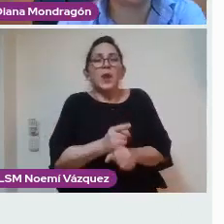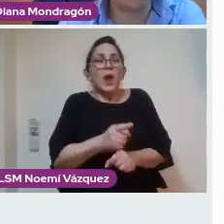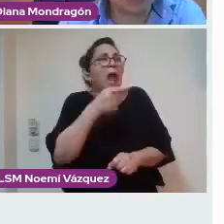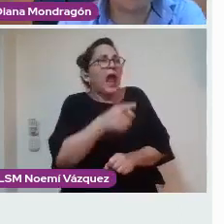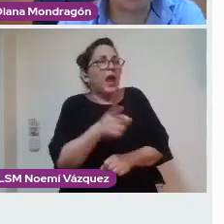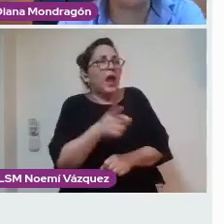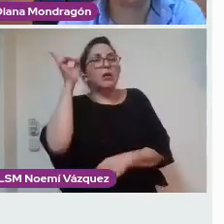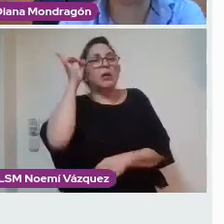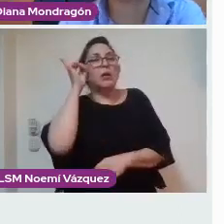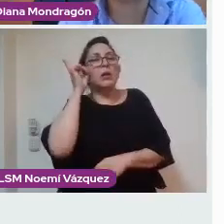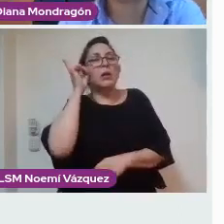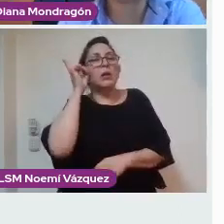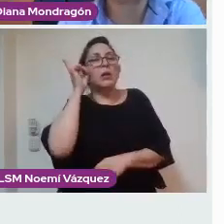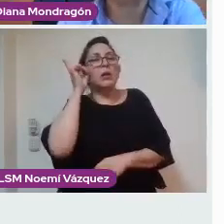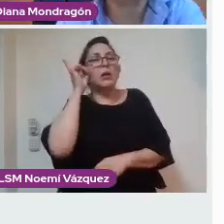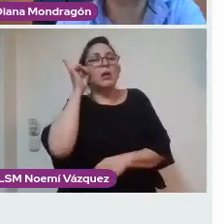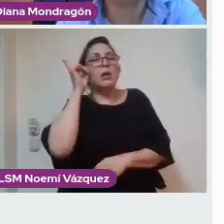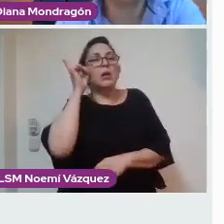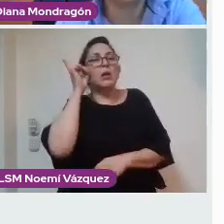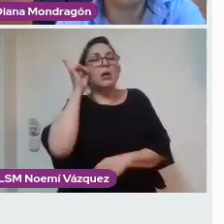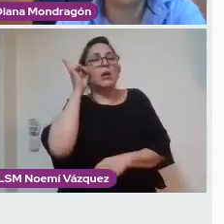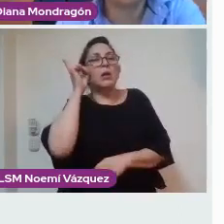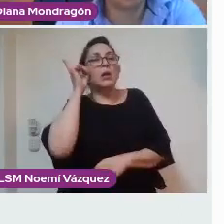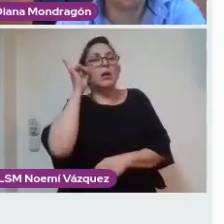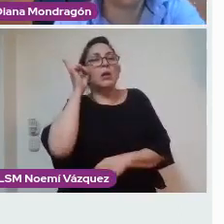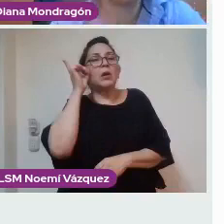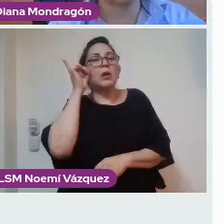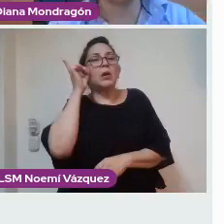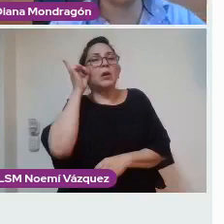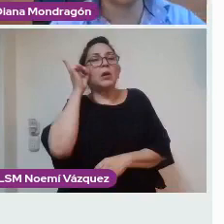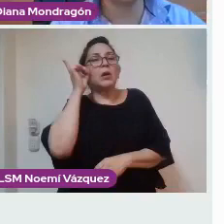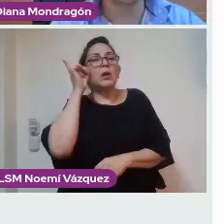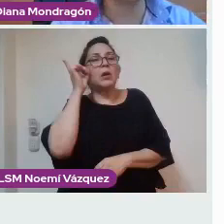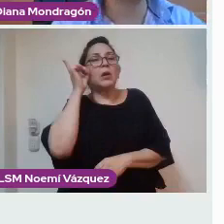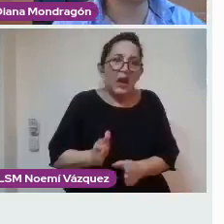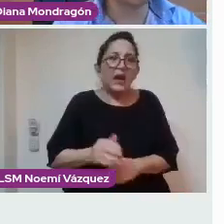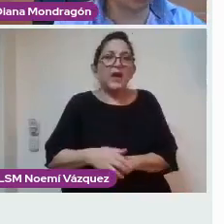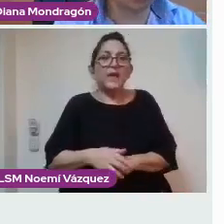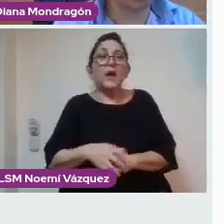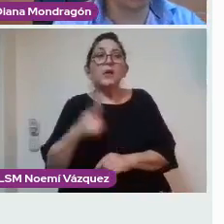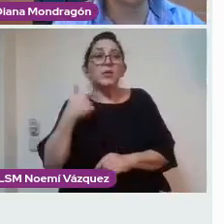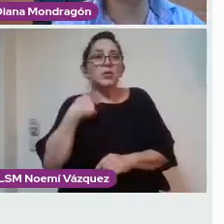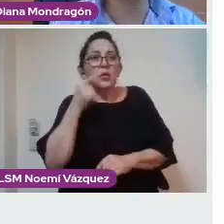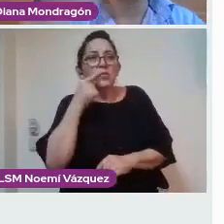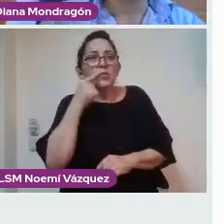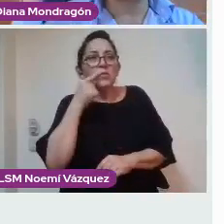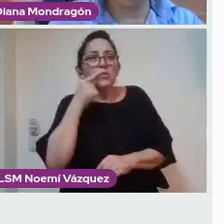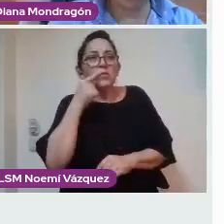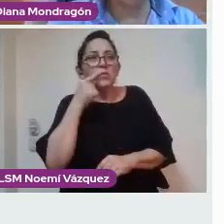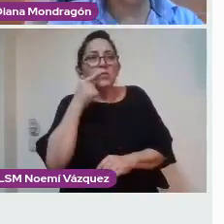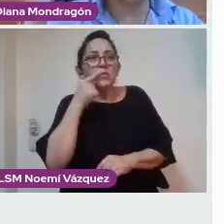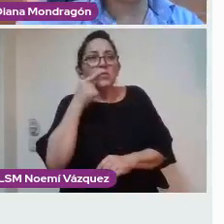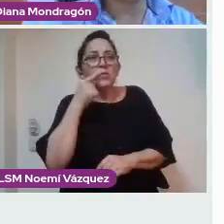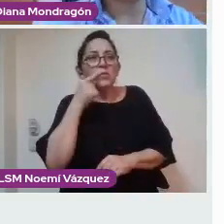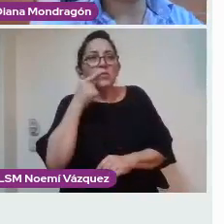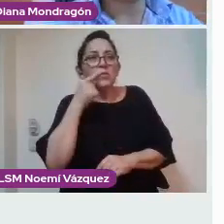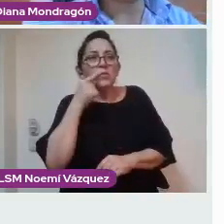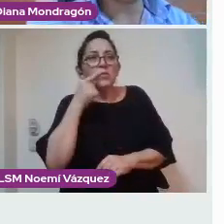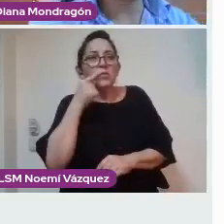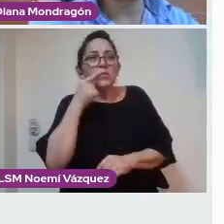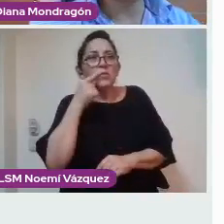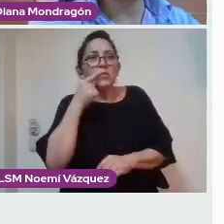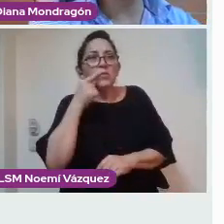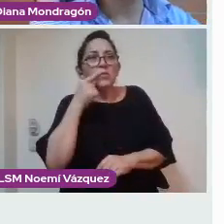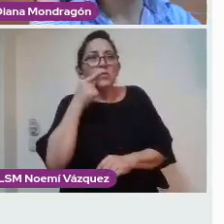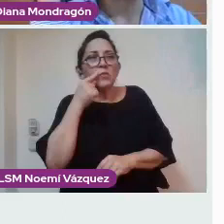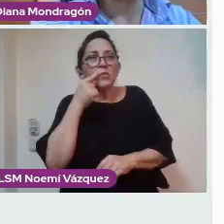tienen menos hambre, nosotros podamos poner atención a todos esos cambios, tanto los docentes como